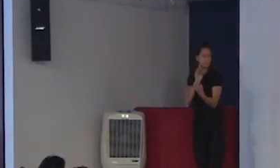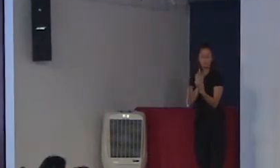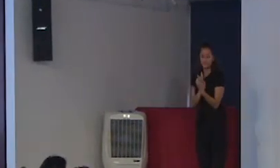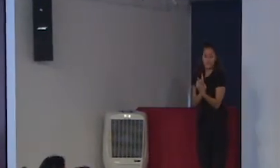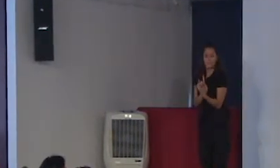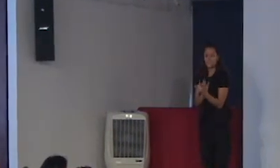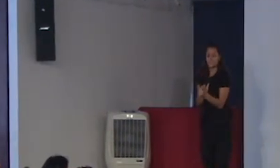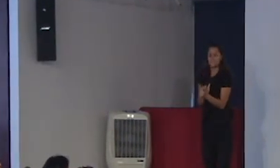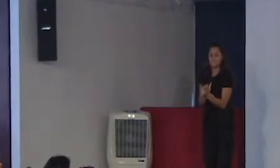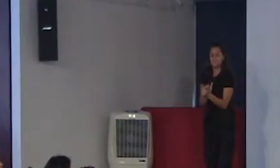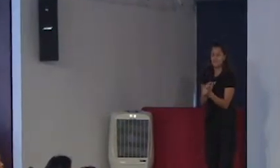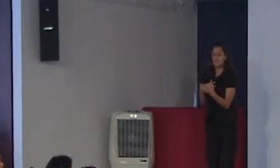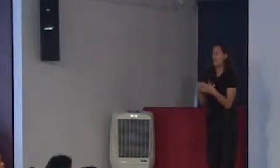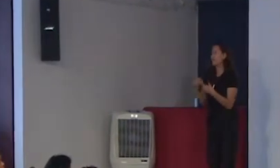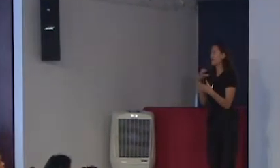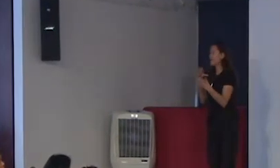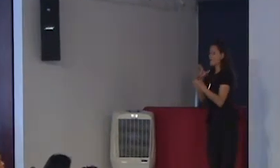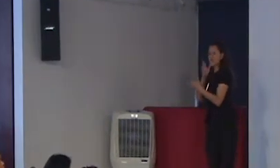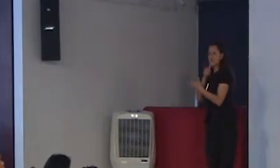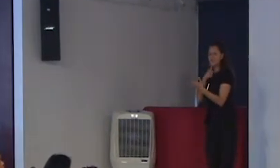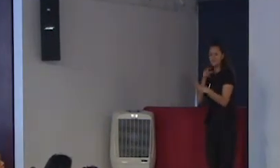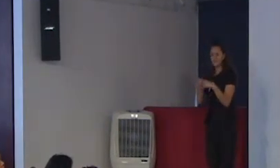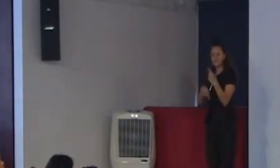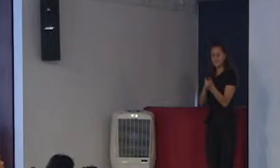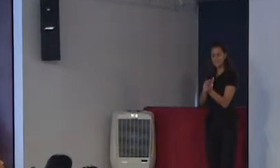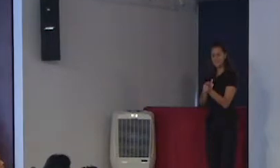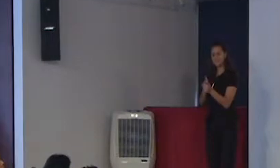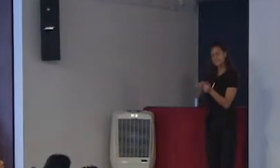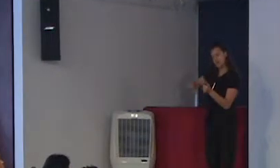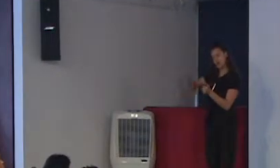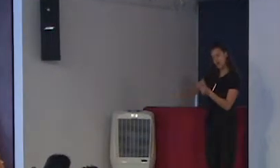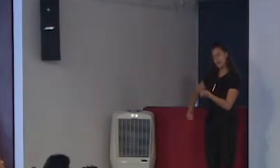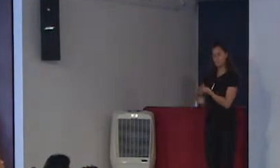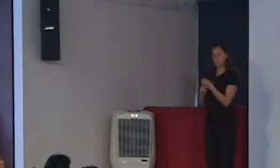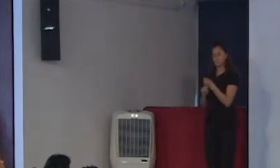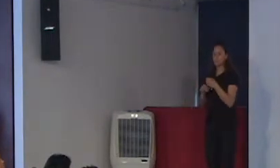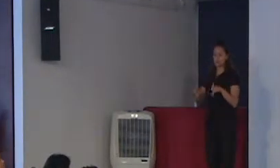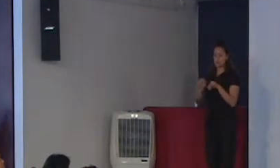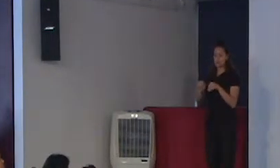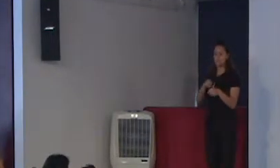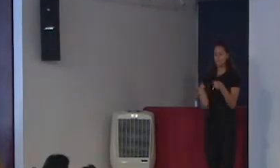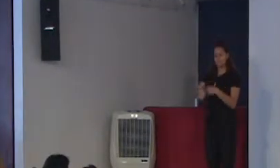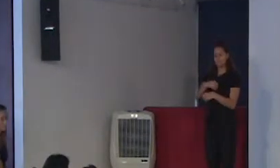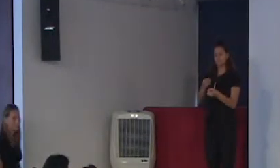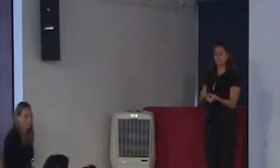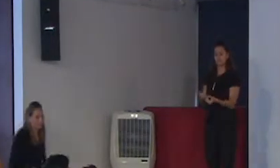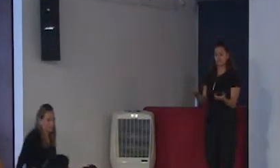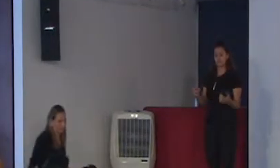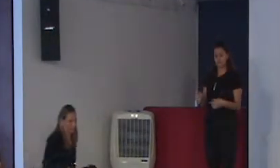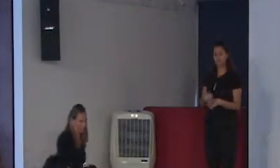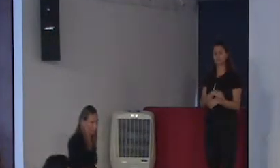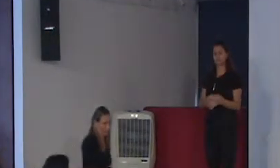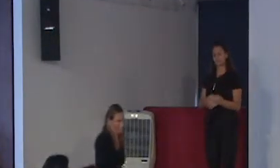comunicación. Entonces, porque se pudiera expresar también esa población, que por cierto son bastante.